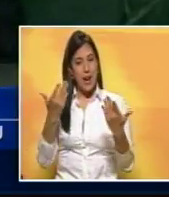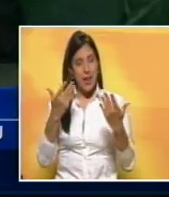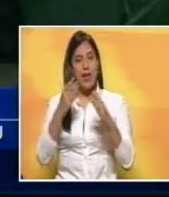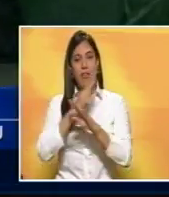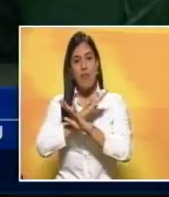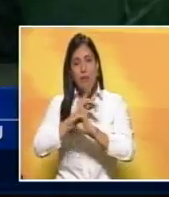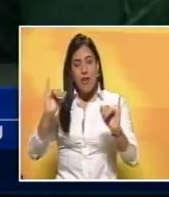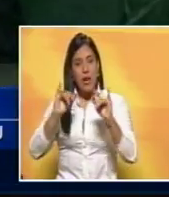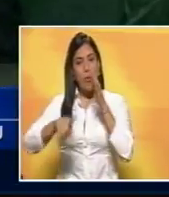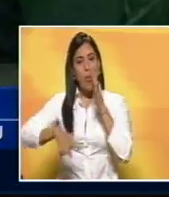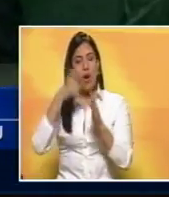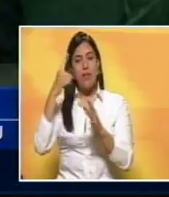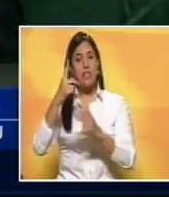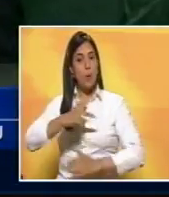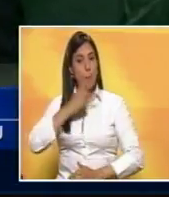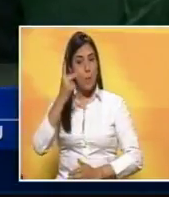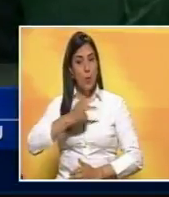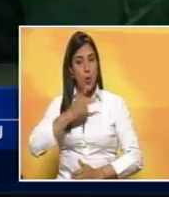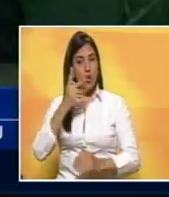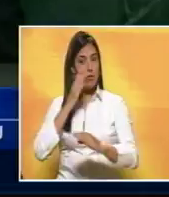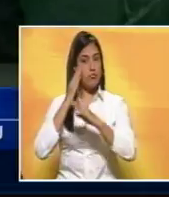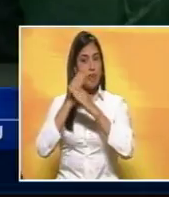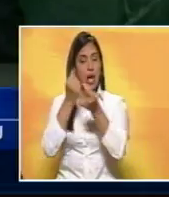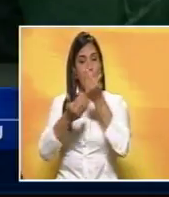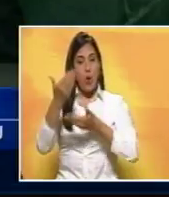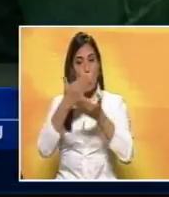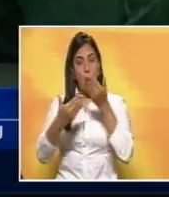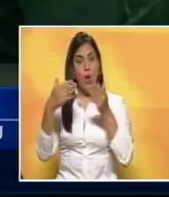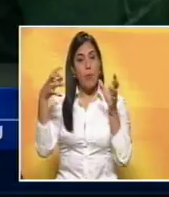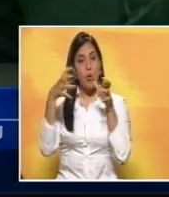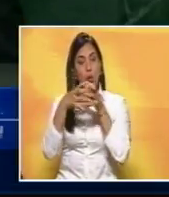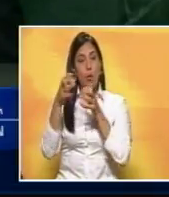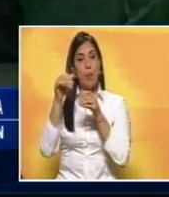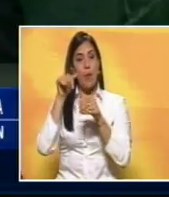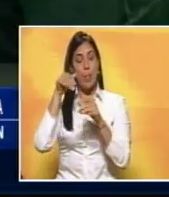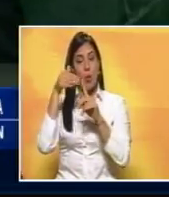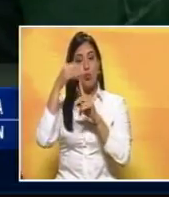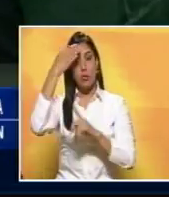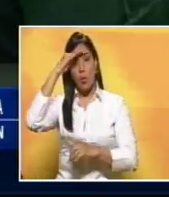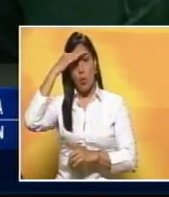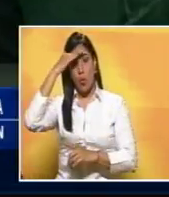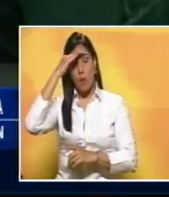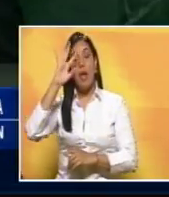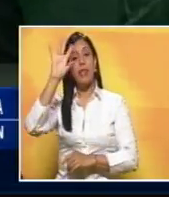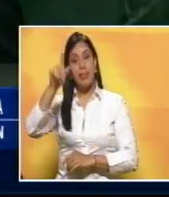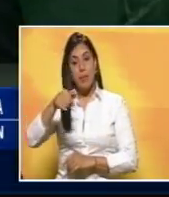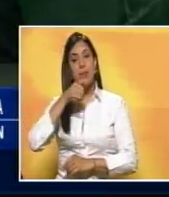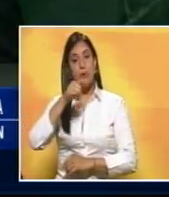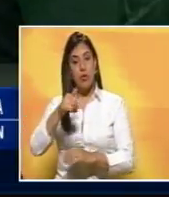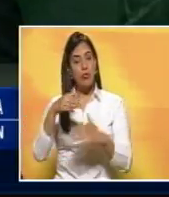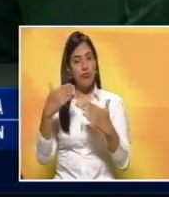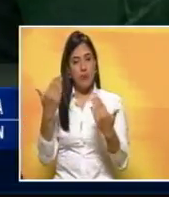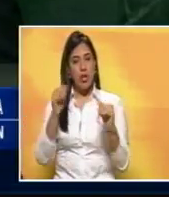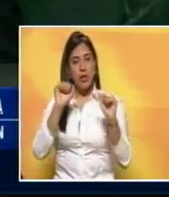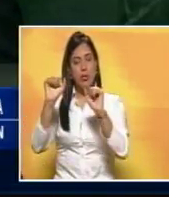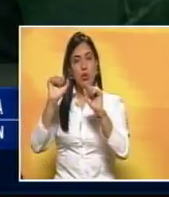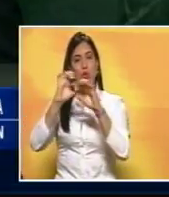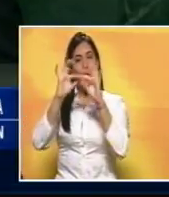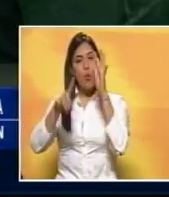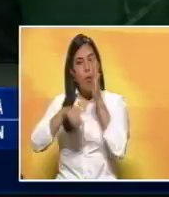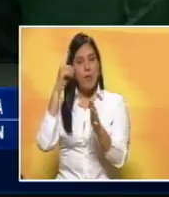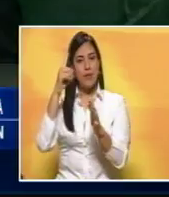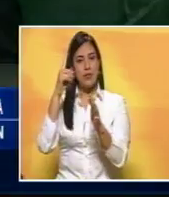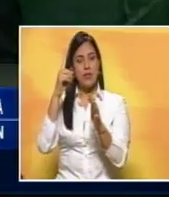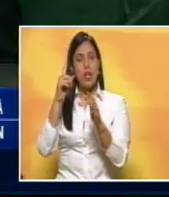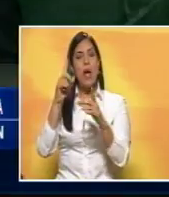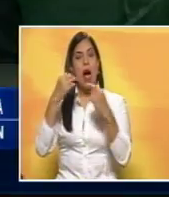poner fin de inmediato a la política del bloqueo económico, comercial y financiero contra Cuba. Asimismo, rechazamos de forma